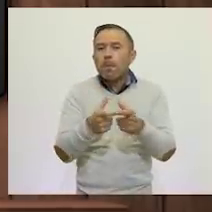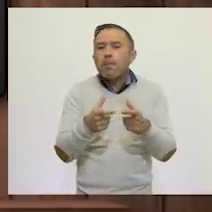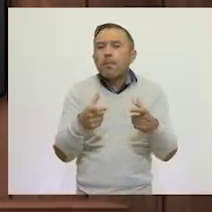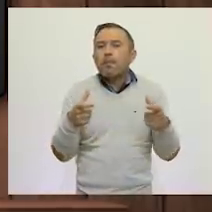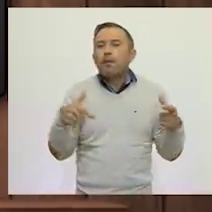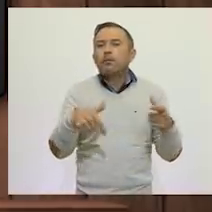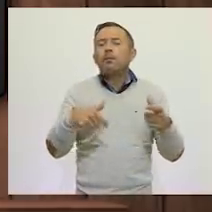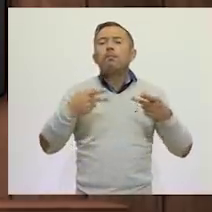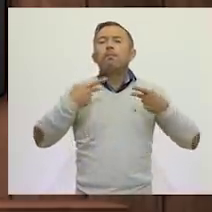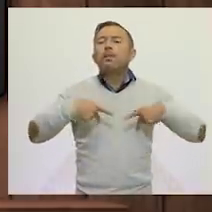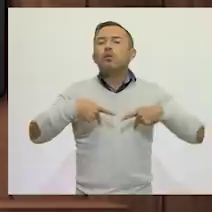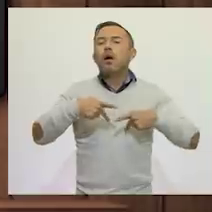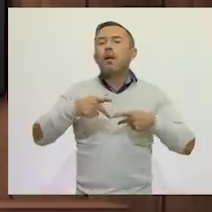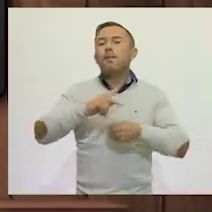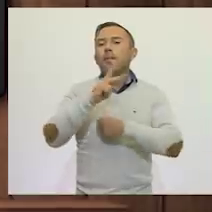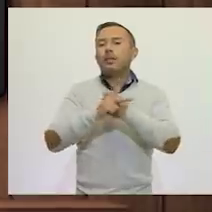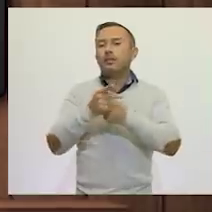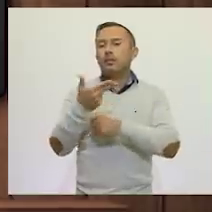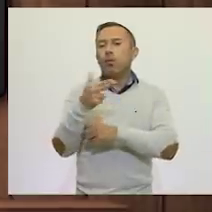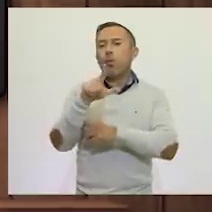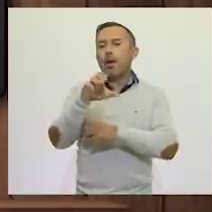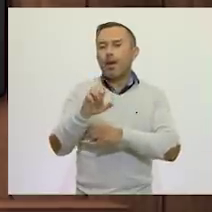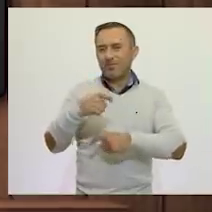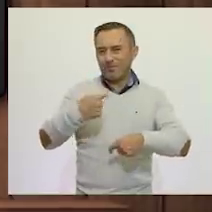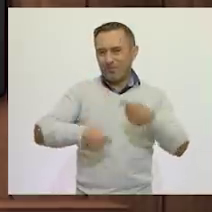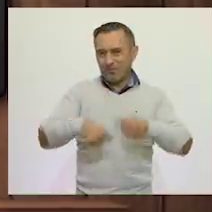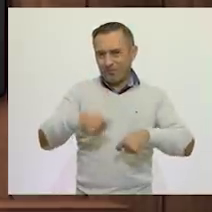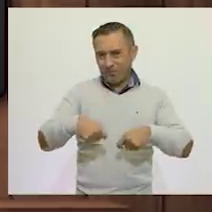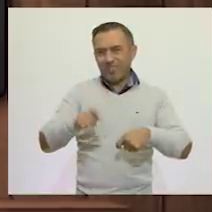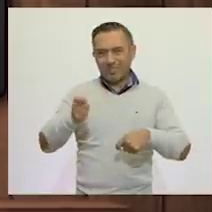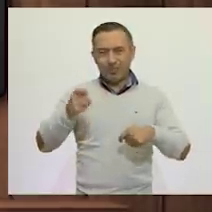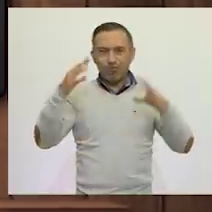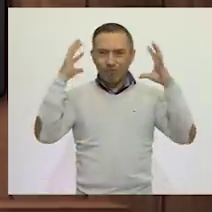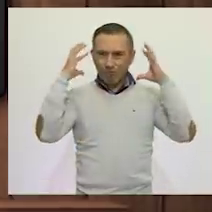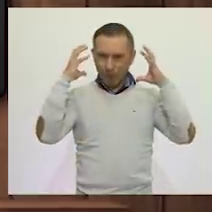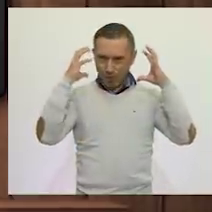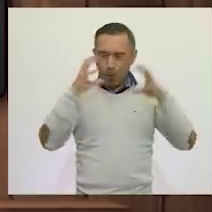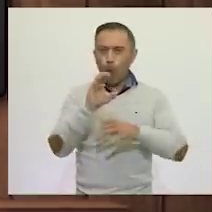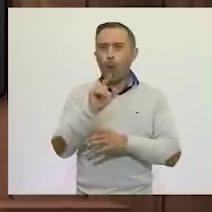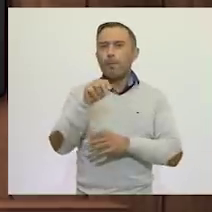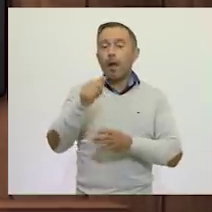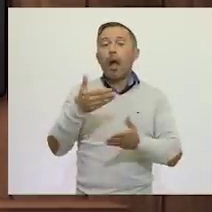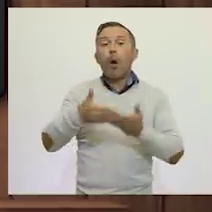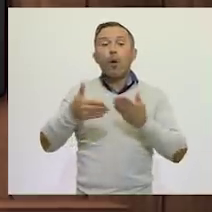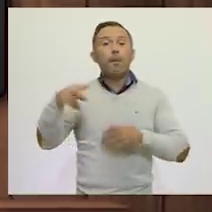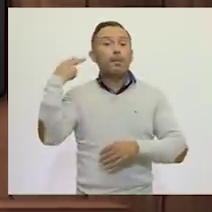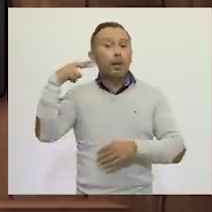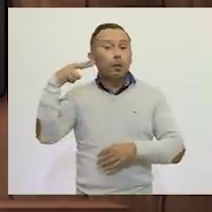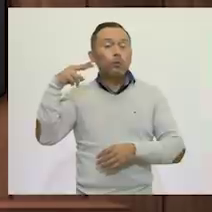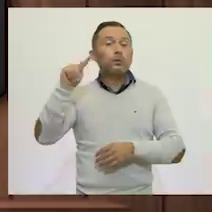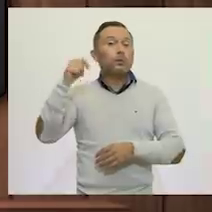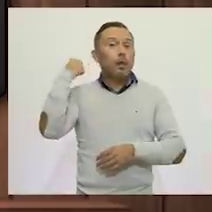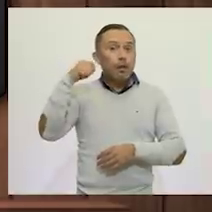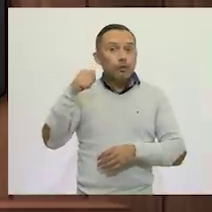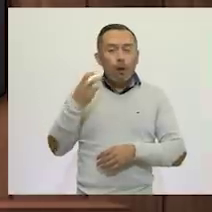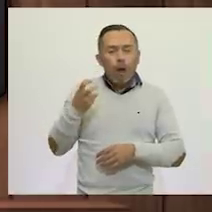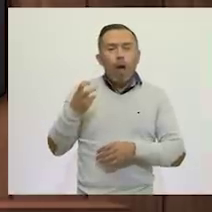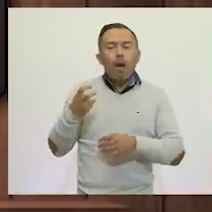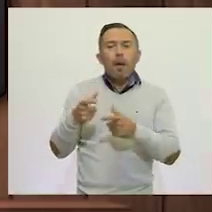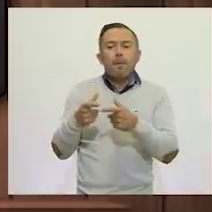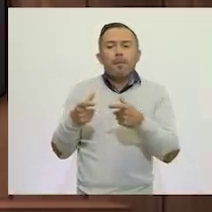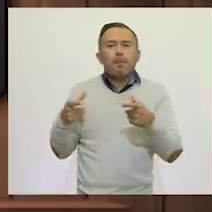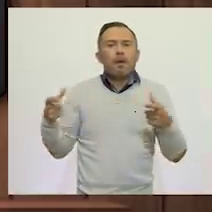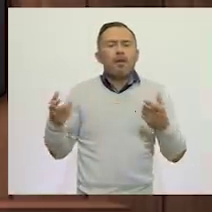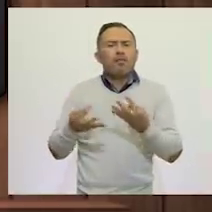Lule, los Olmecas. El área, ahora ocupada por Veracruz y Tabasco, otorgaba una gran riqueza natural que propició